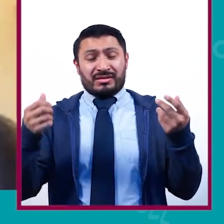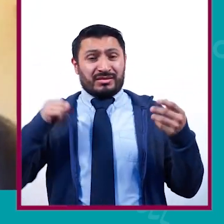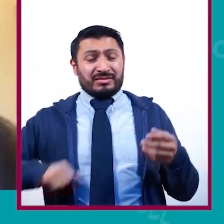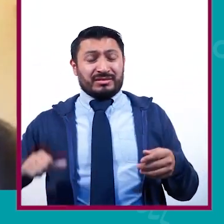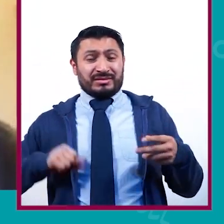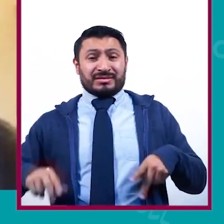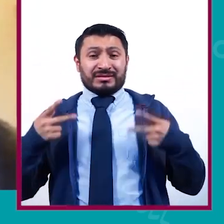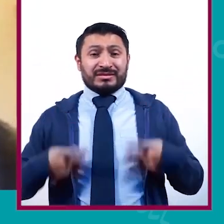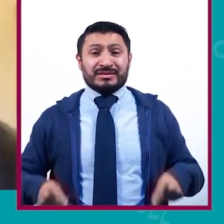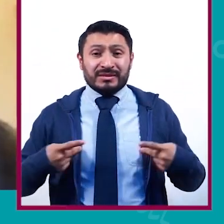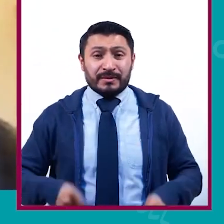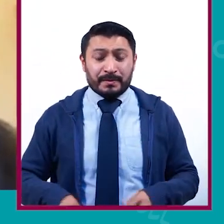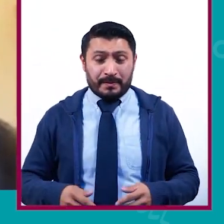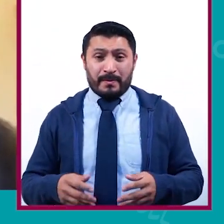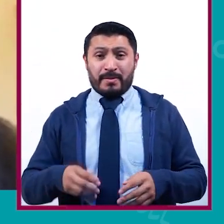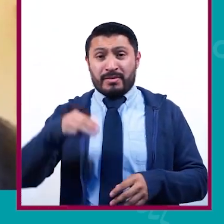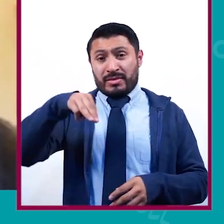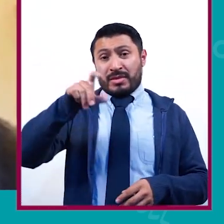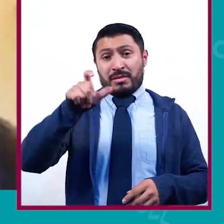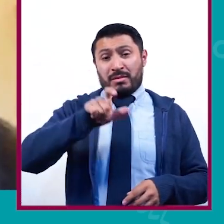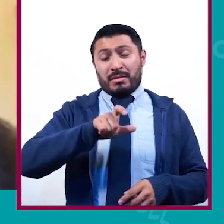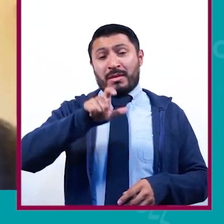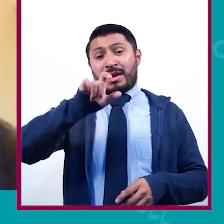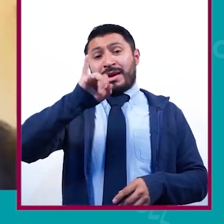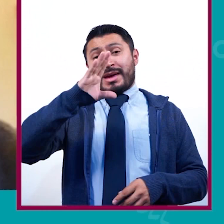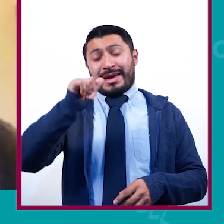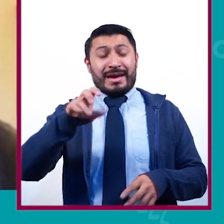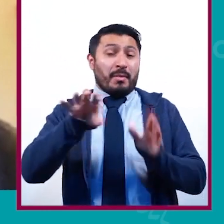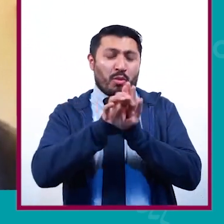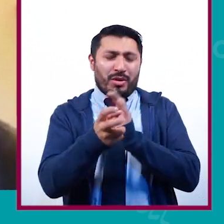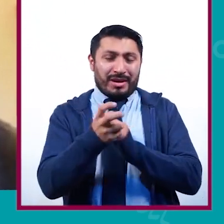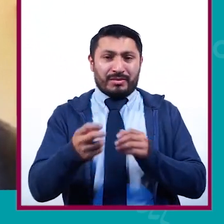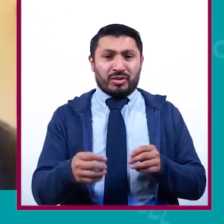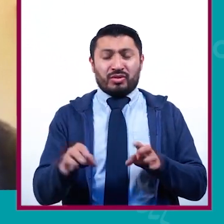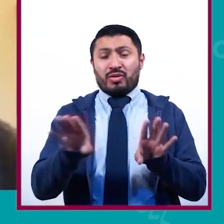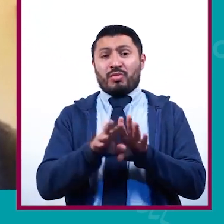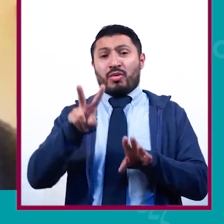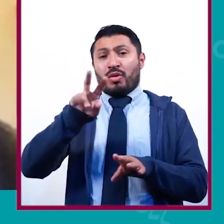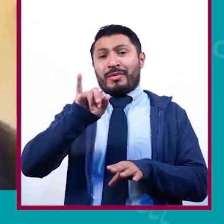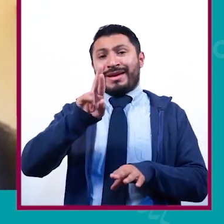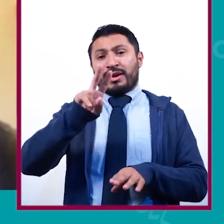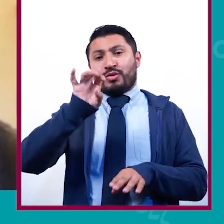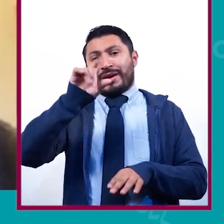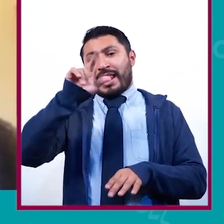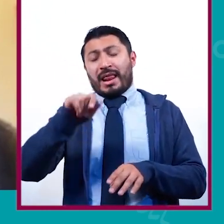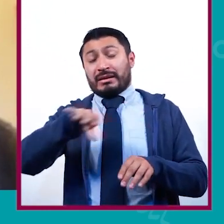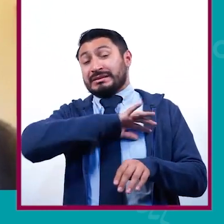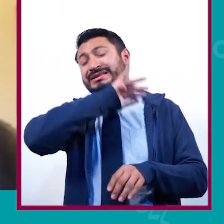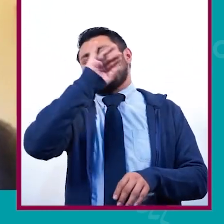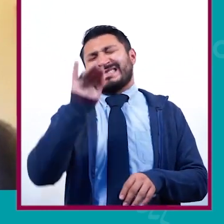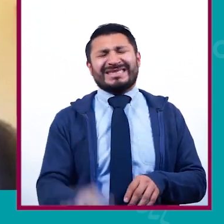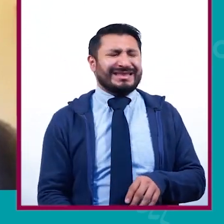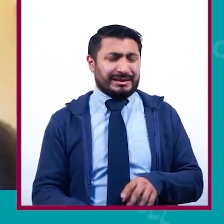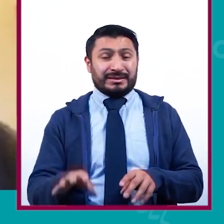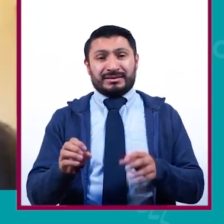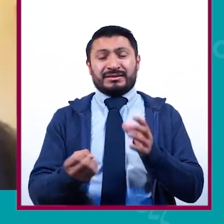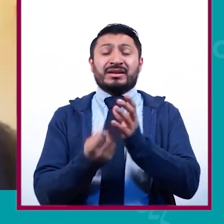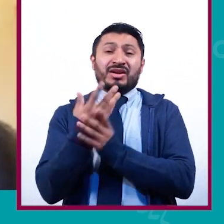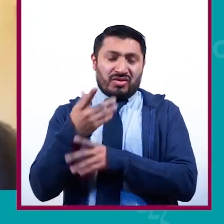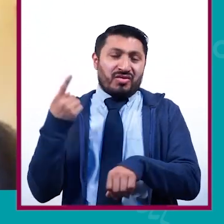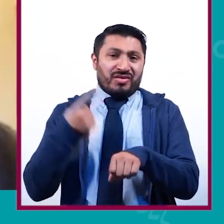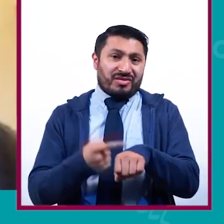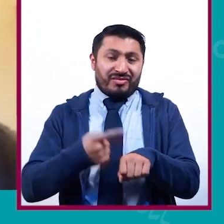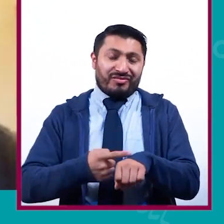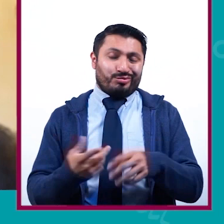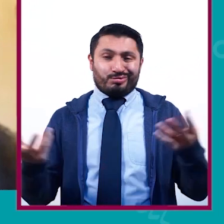ancestros, ¿no? Nuestros mexicas, por ejemplo, que fueron arrasados por la viruela precisamente al encontrarse con estos nuevos patógenos,